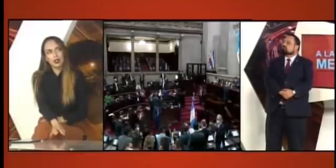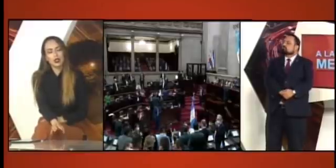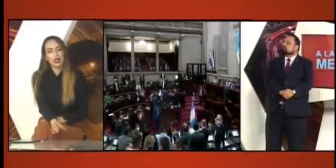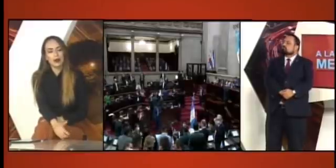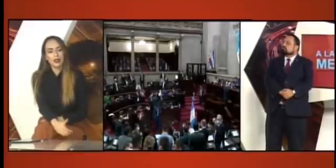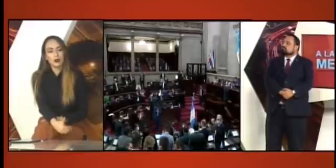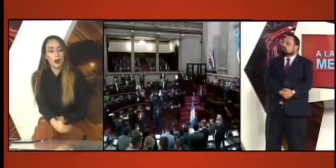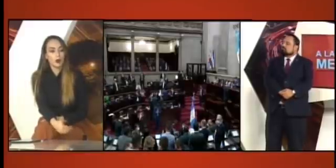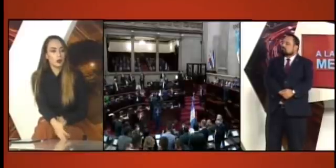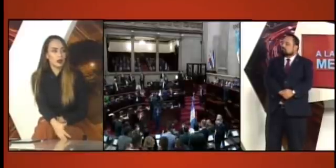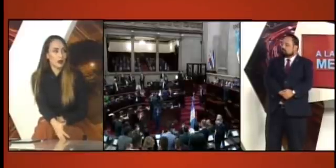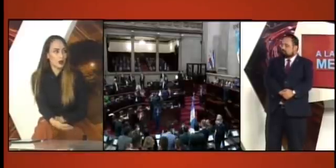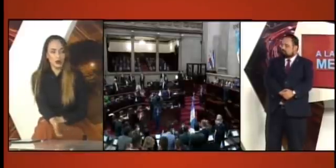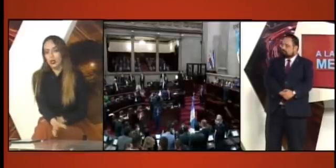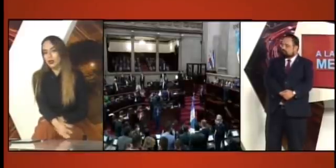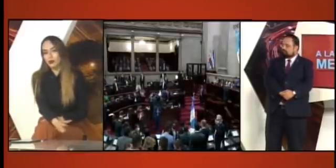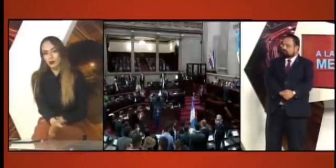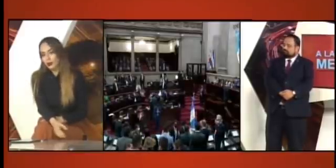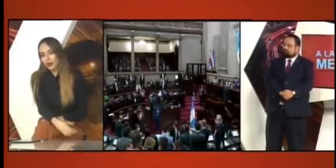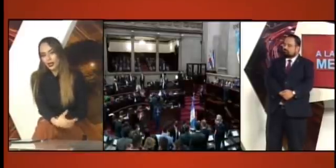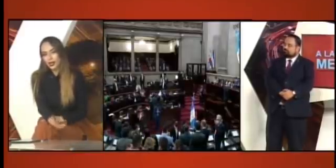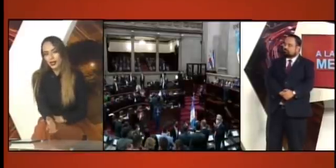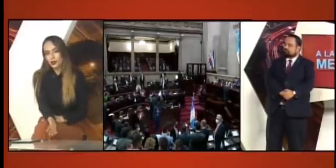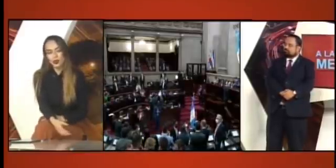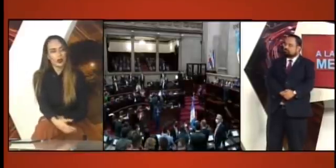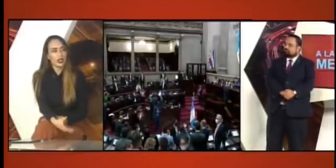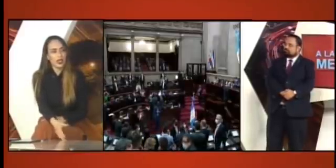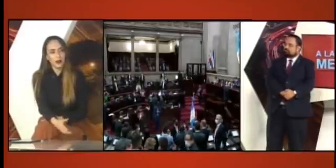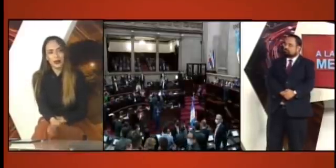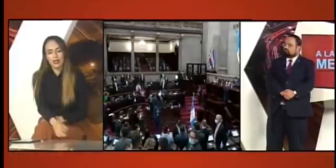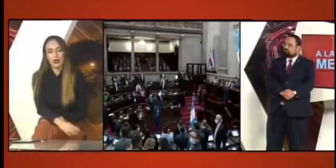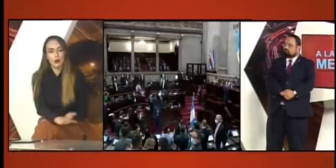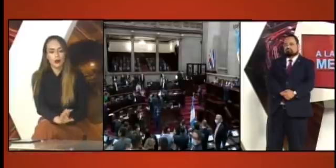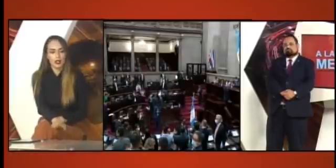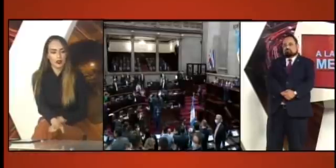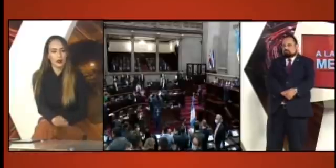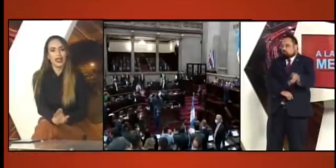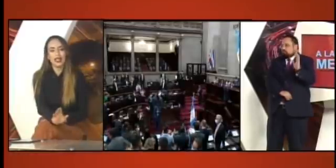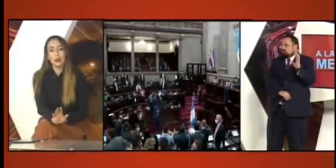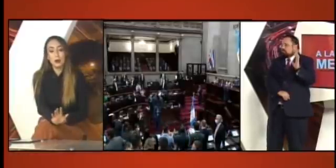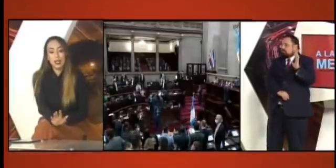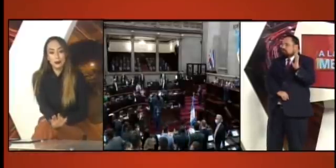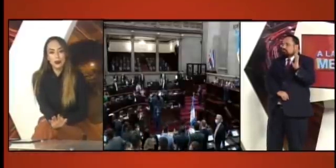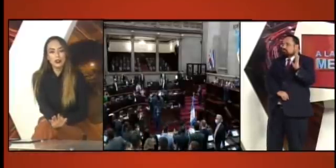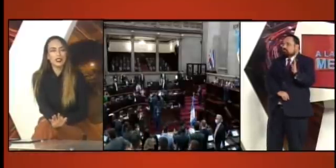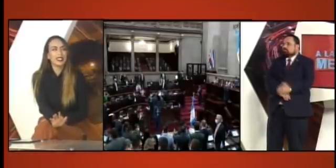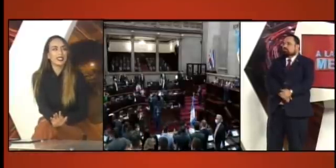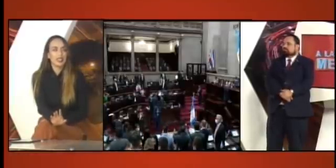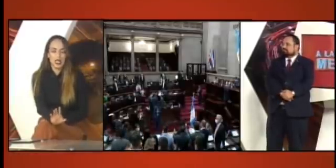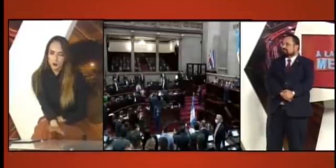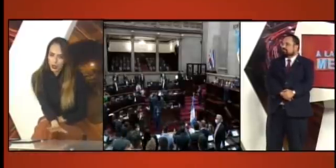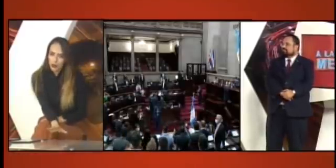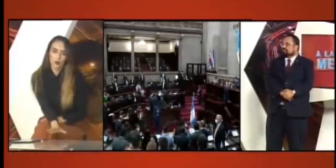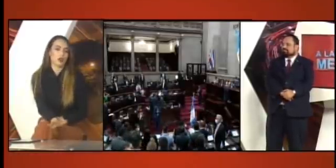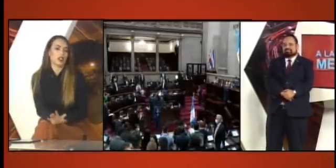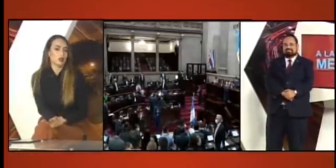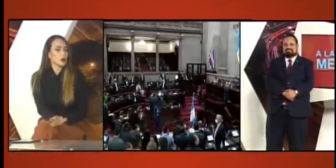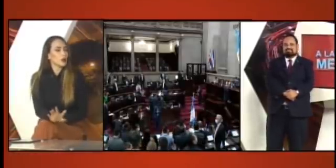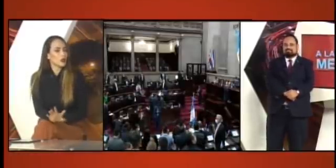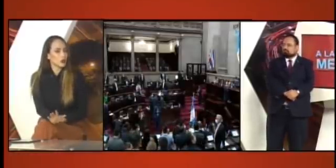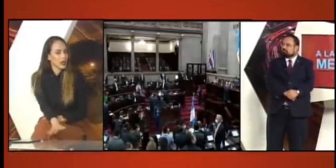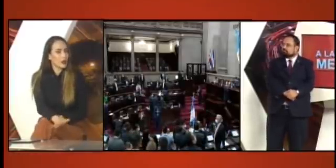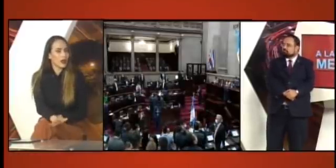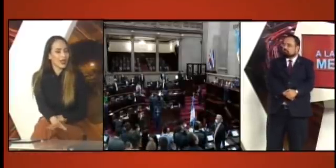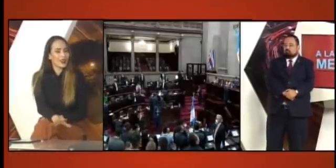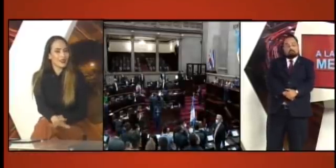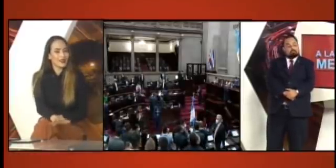este momento tal vez podemos pensar bueno ya sé ímprobo ya no hay toque queda mañana yo puedo estar solo que seríamos todos y esperemos este